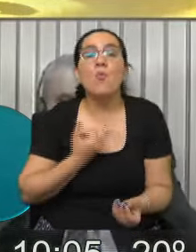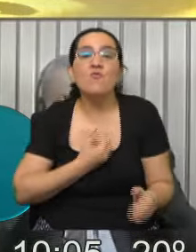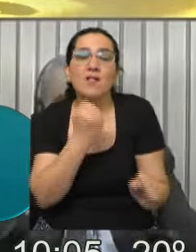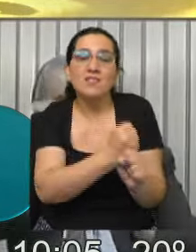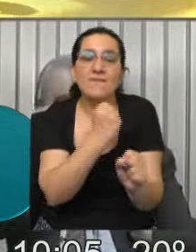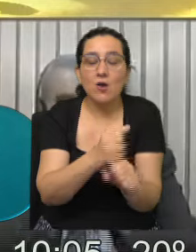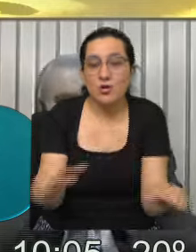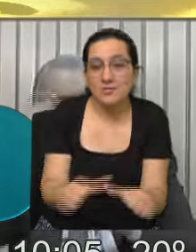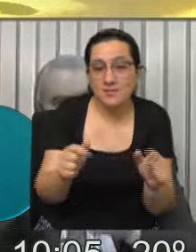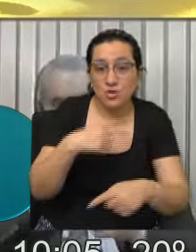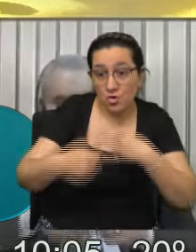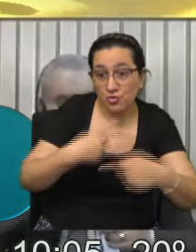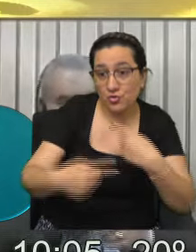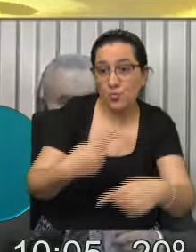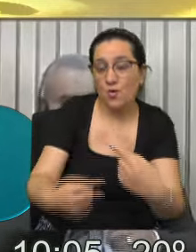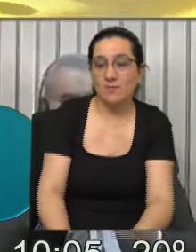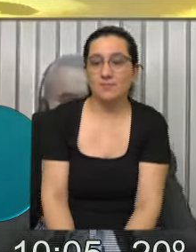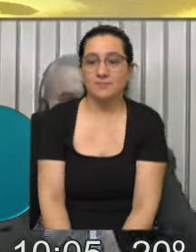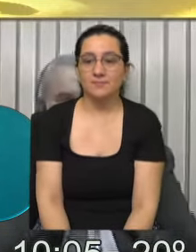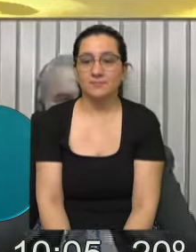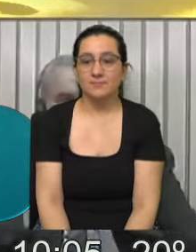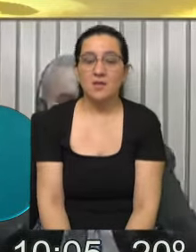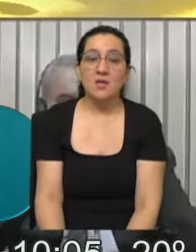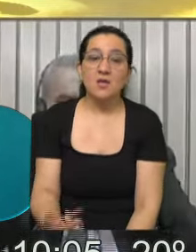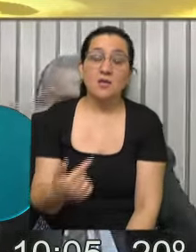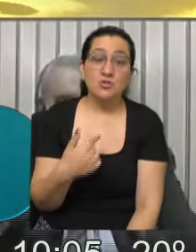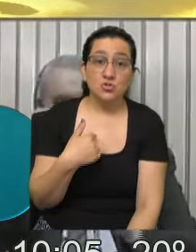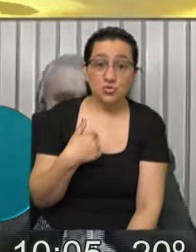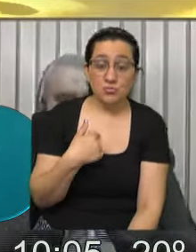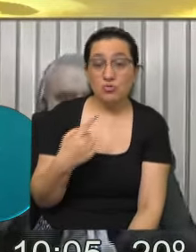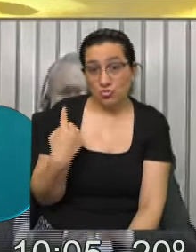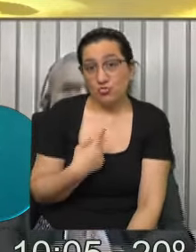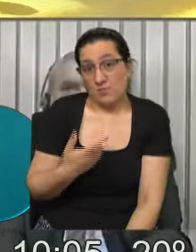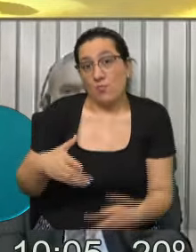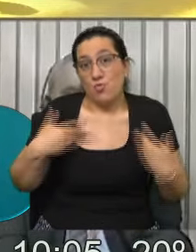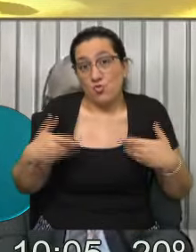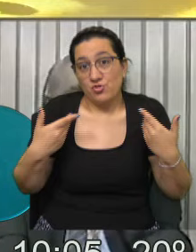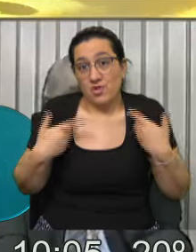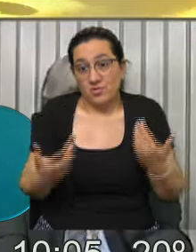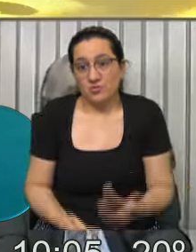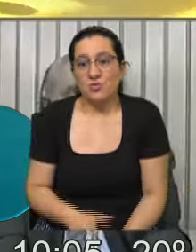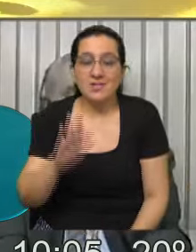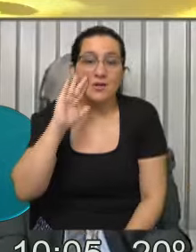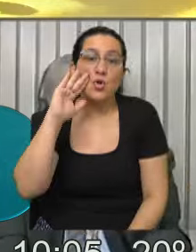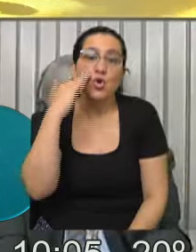que se hizo y que también se sigue haciendo en el espacio yo cre la intendencia Nosotros estamos muy contentos con esta